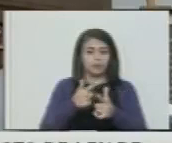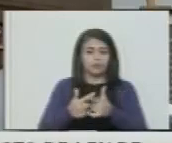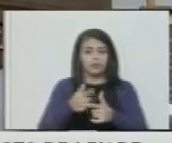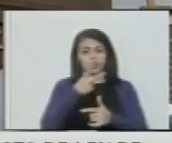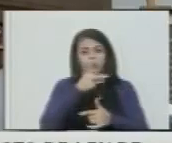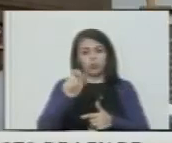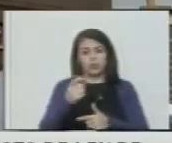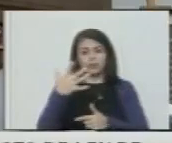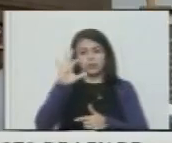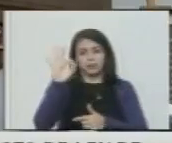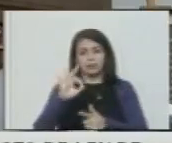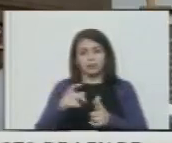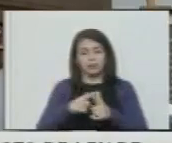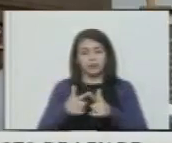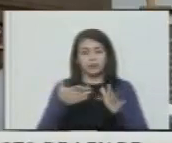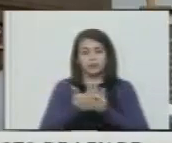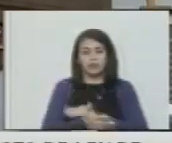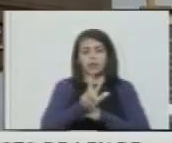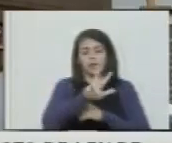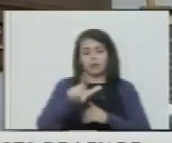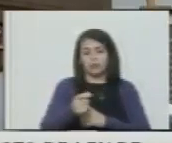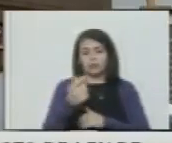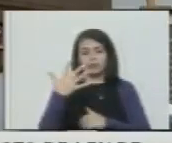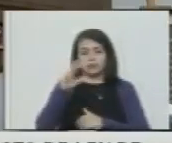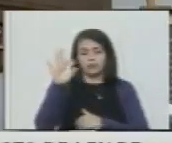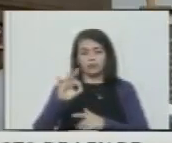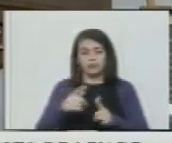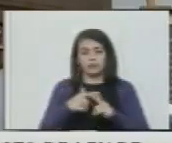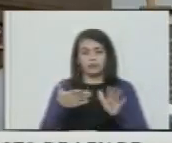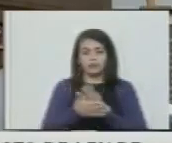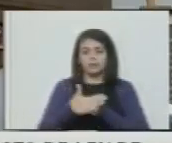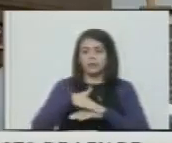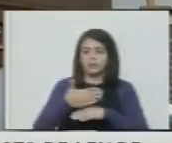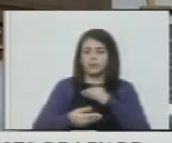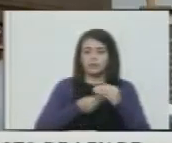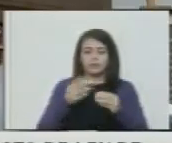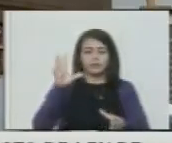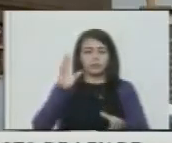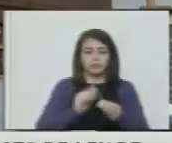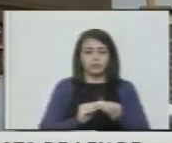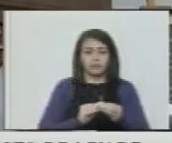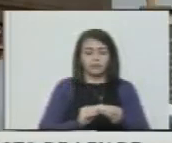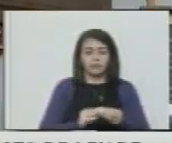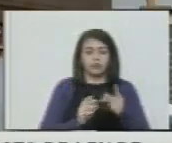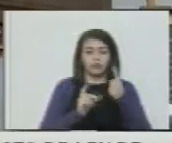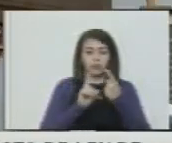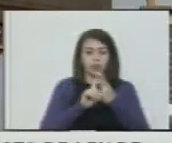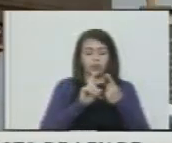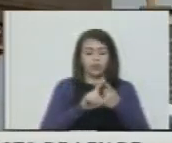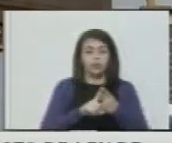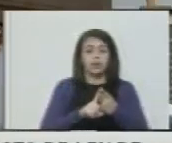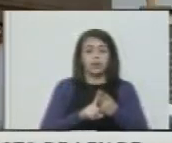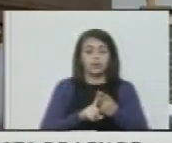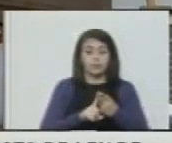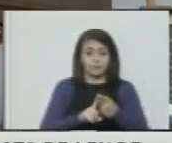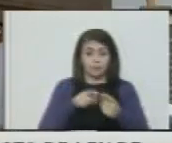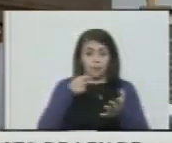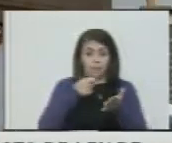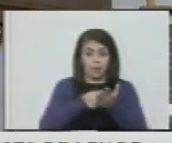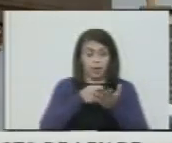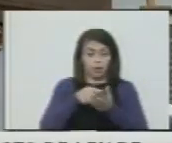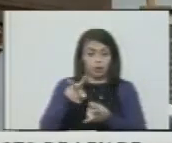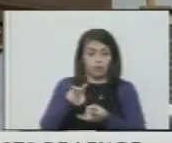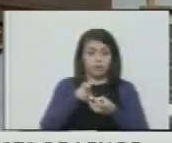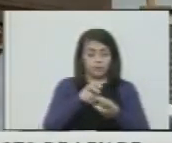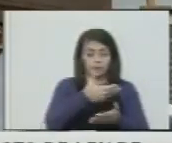comprendido entre el 2,5% y el 3,5% del total de 1. Las